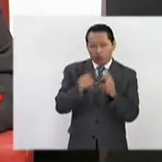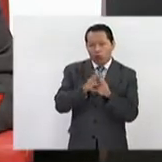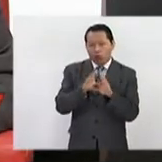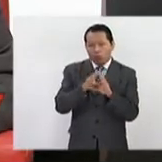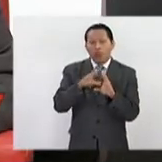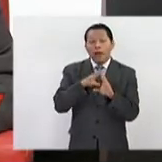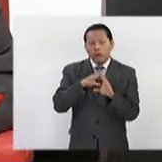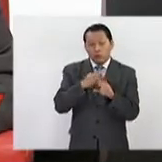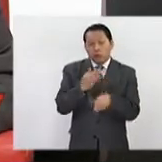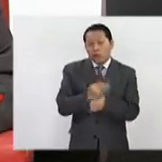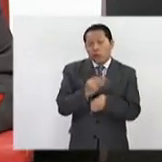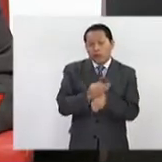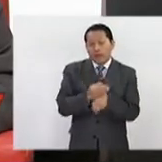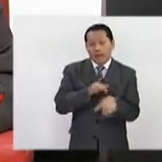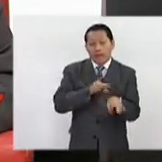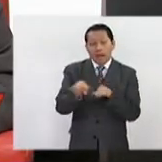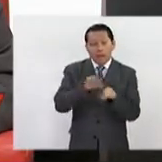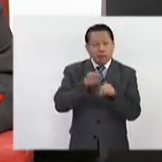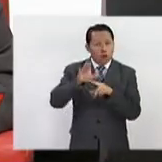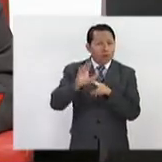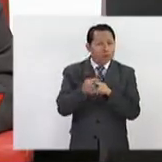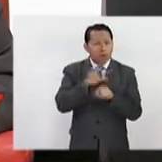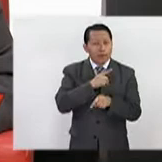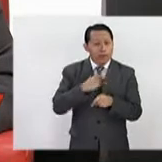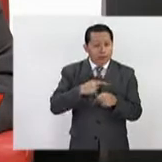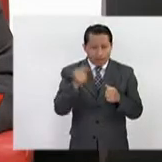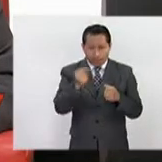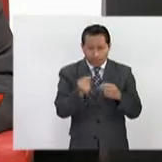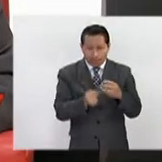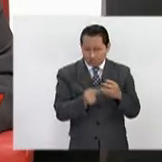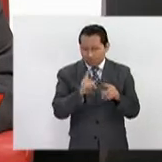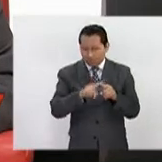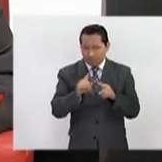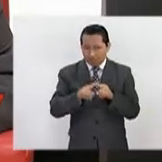administración de la comisión debe ser evaluada a través de esos parámetros. La